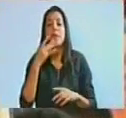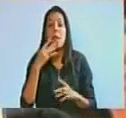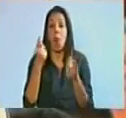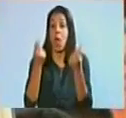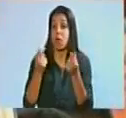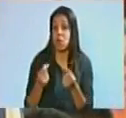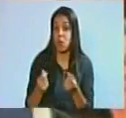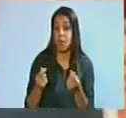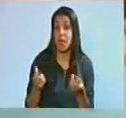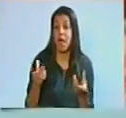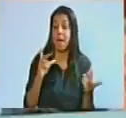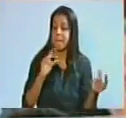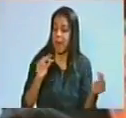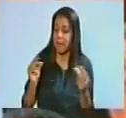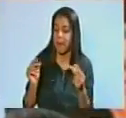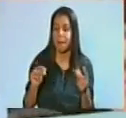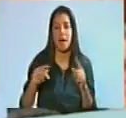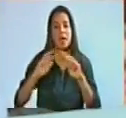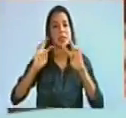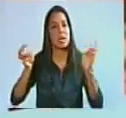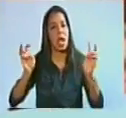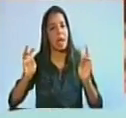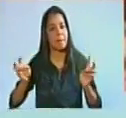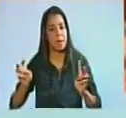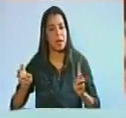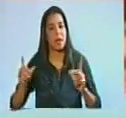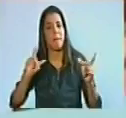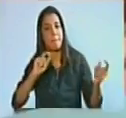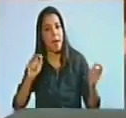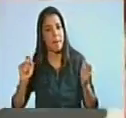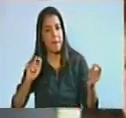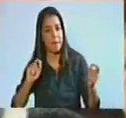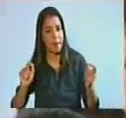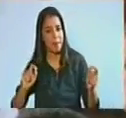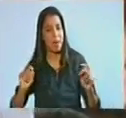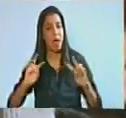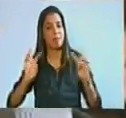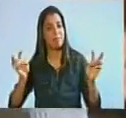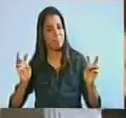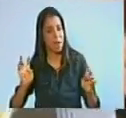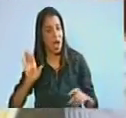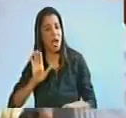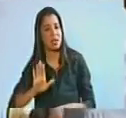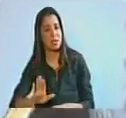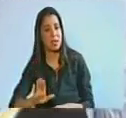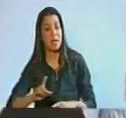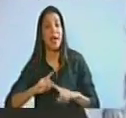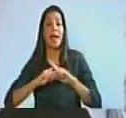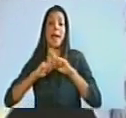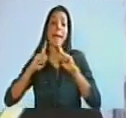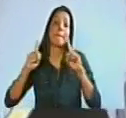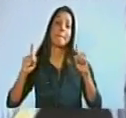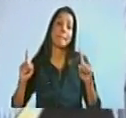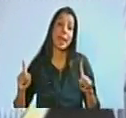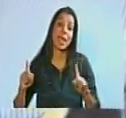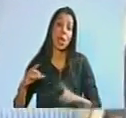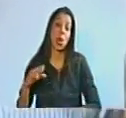económica, que su naturaleza debería ser de diálogo. Sin embargo, las